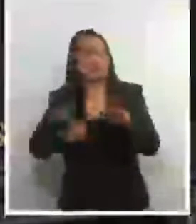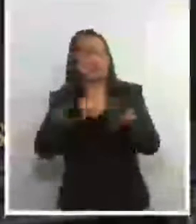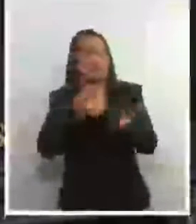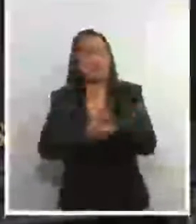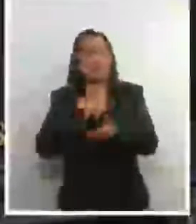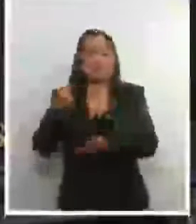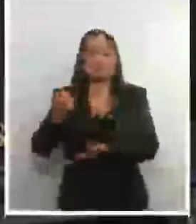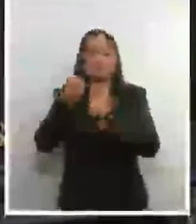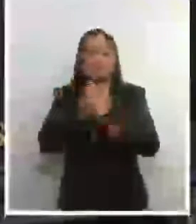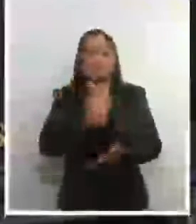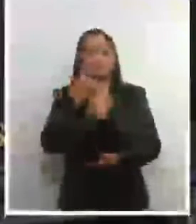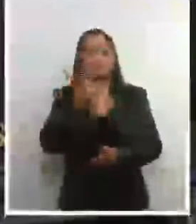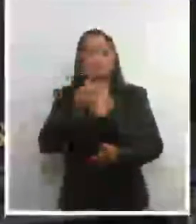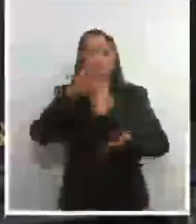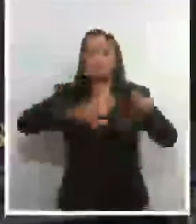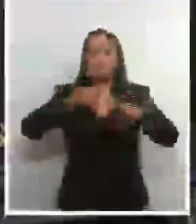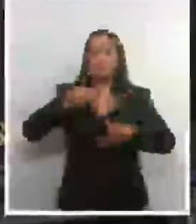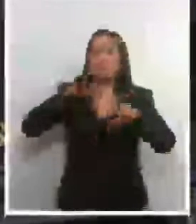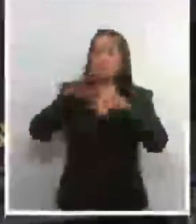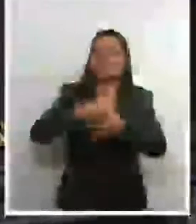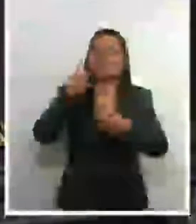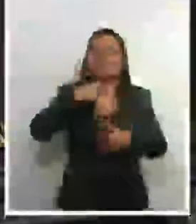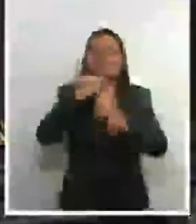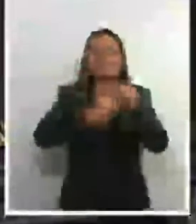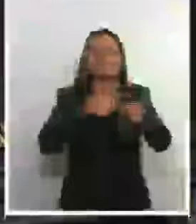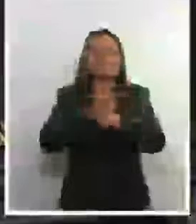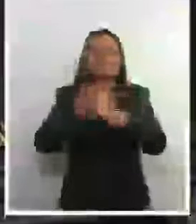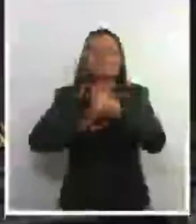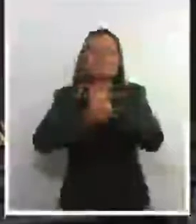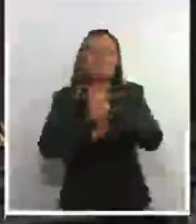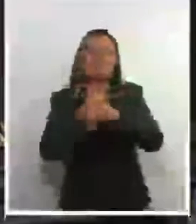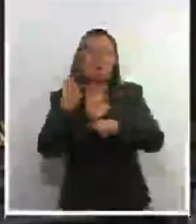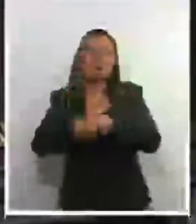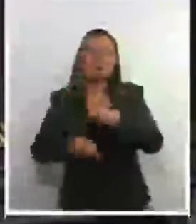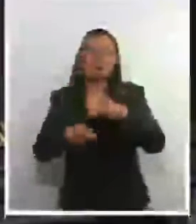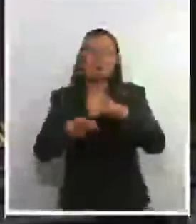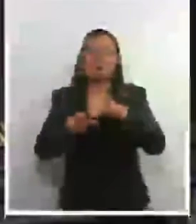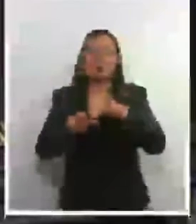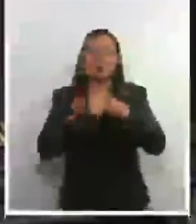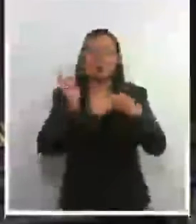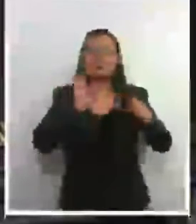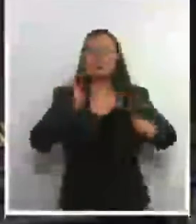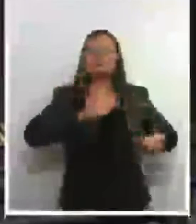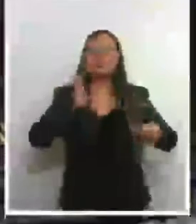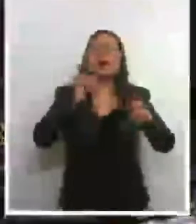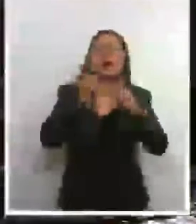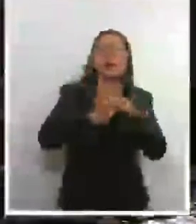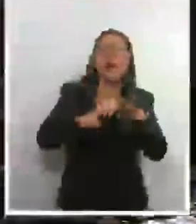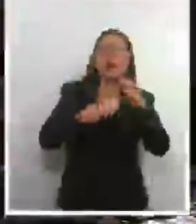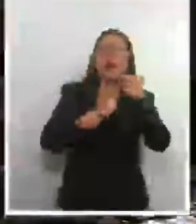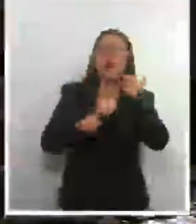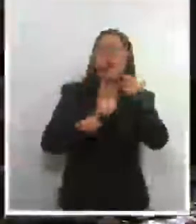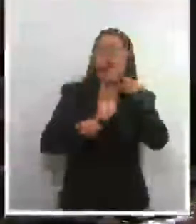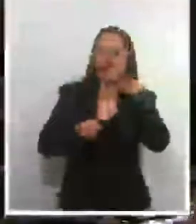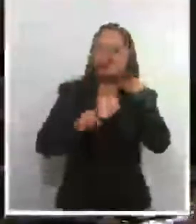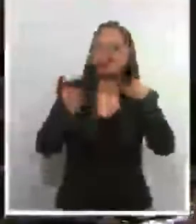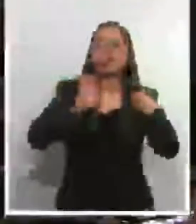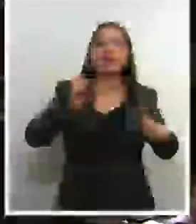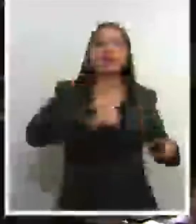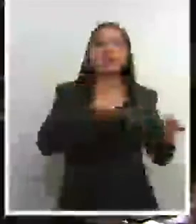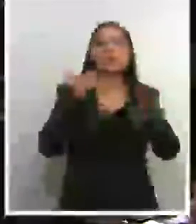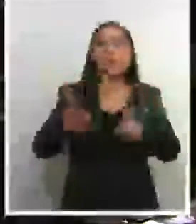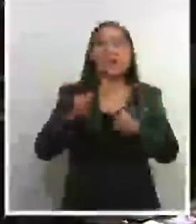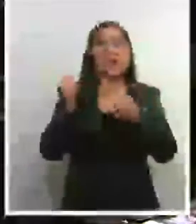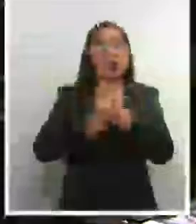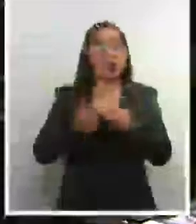legislativas, presupuestales y judiciales a fin de prevenir los riesgos que los originan, mitigar sus